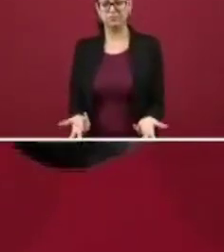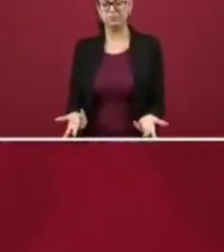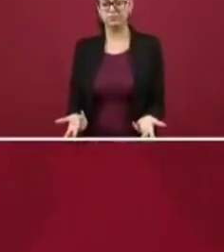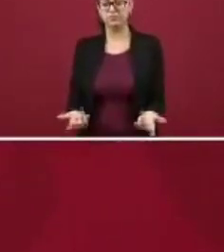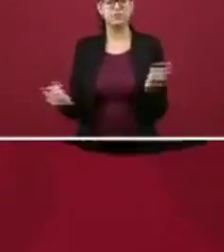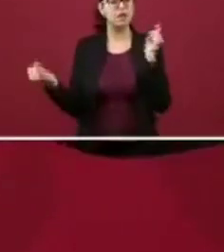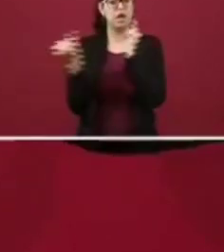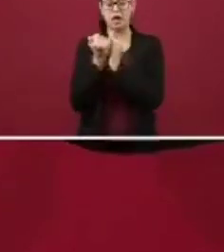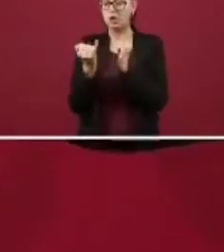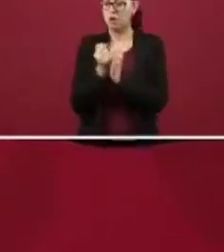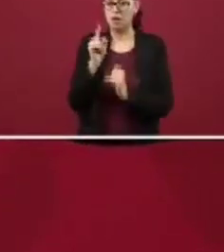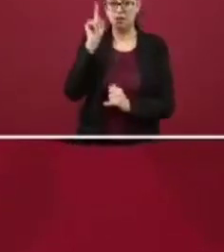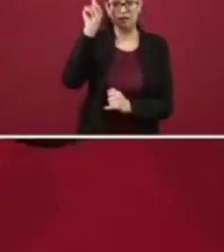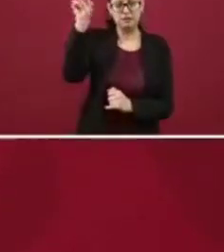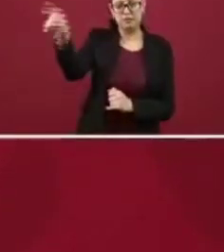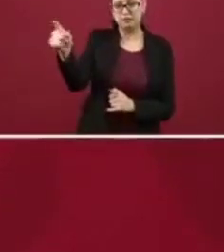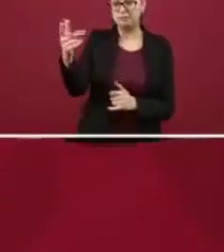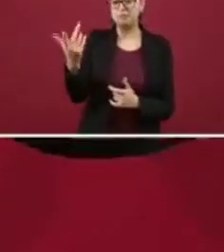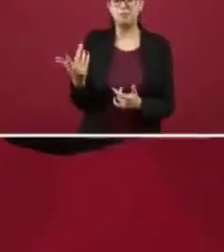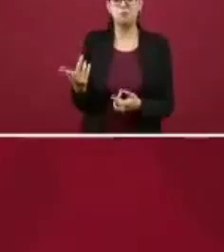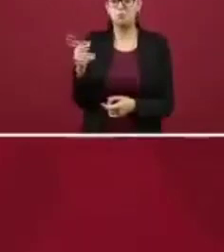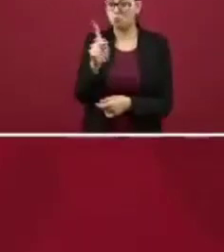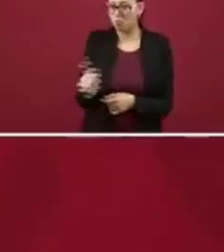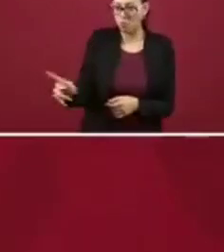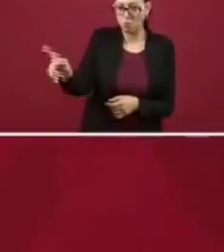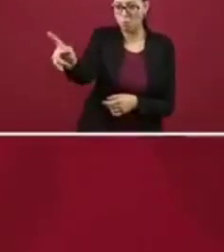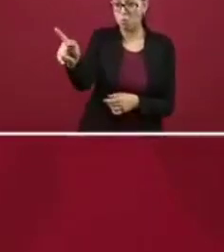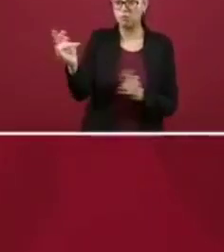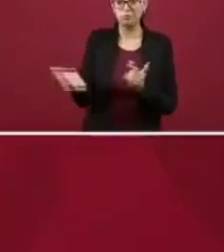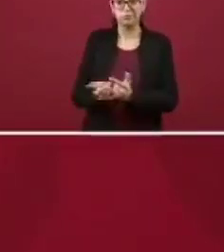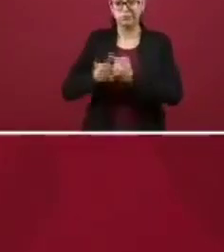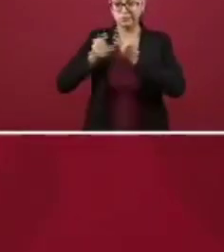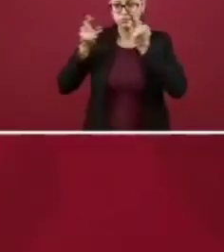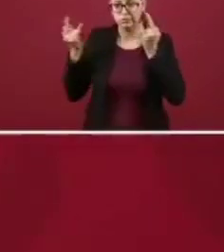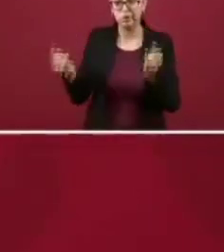Badiraguato es un pueblo con historia,